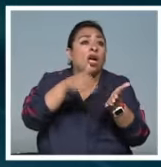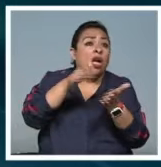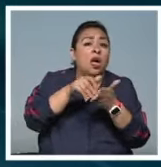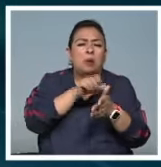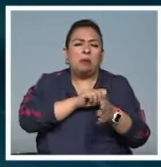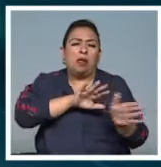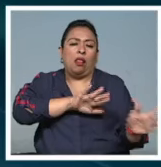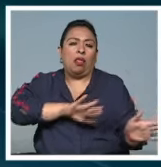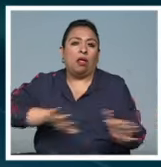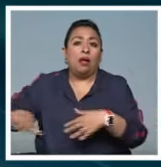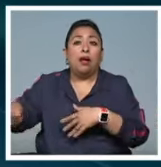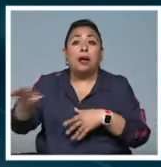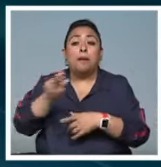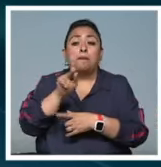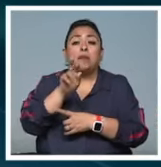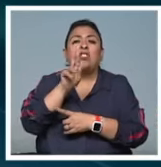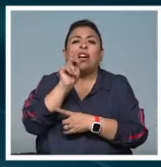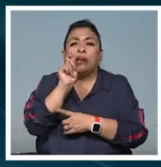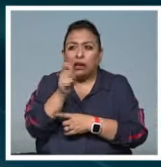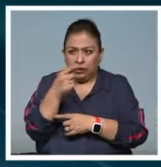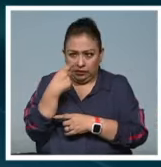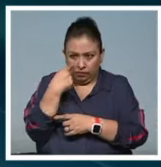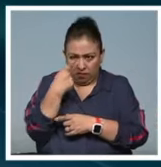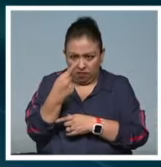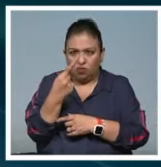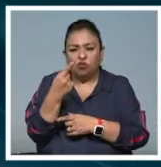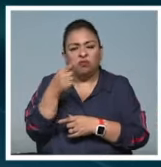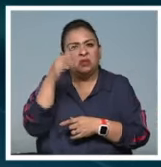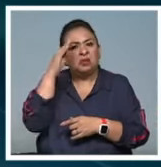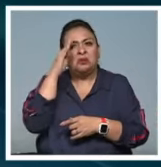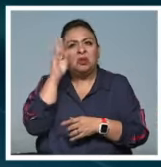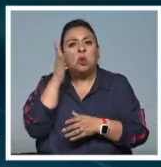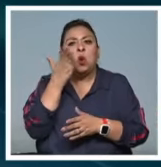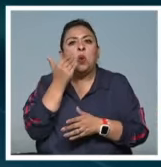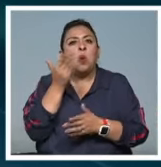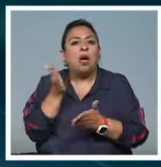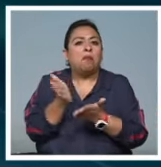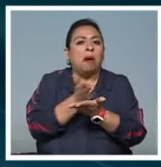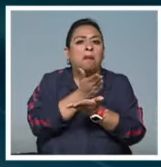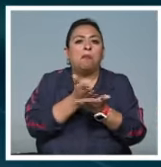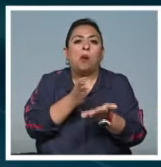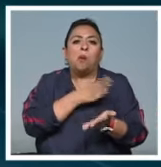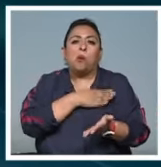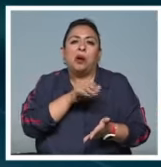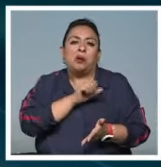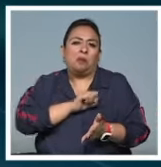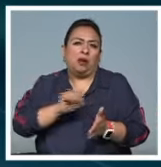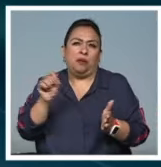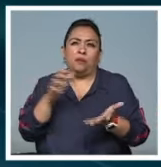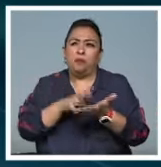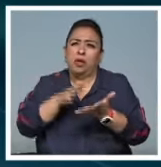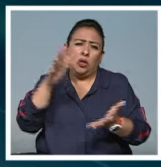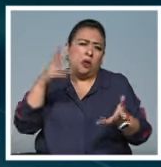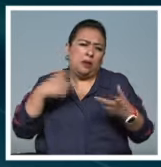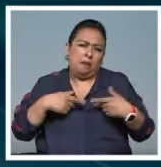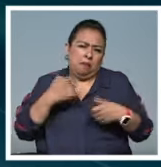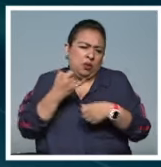villanos. Patriotas es un fiel reflejo de esa convicción. La mayoría de los personajes son seres